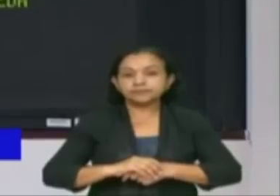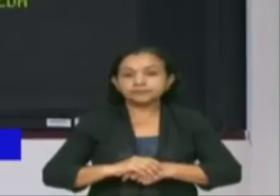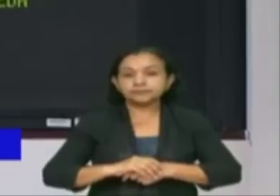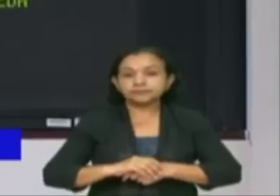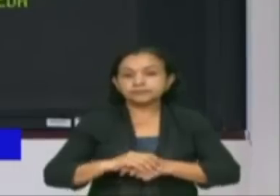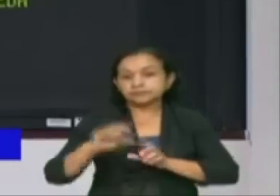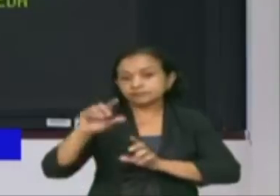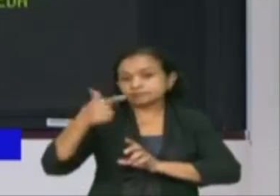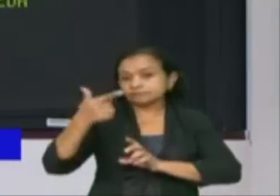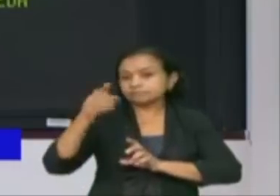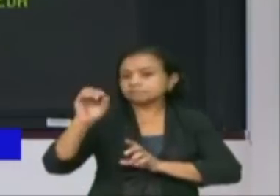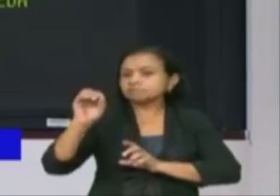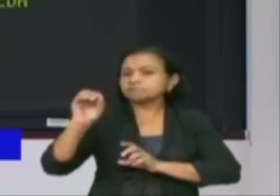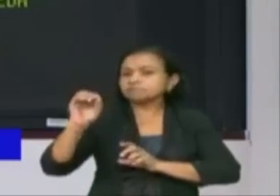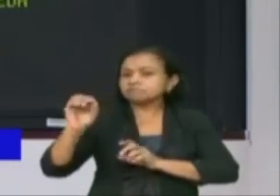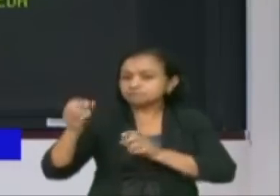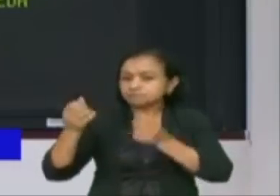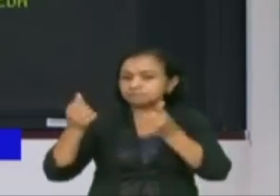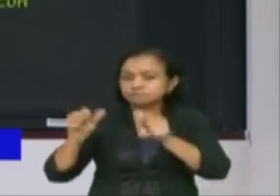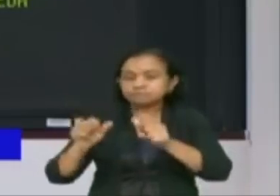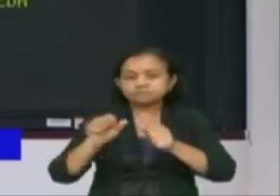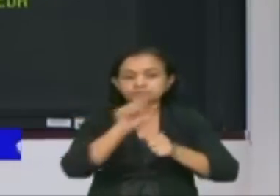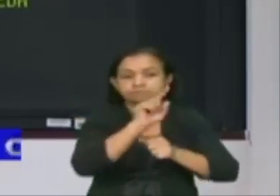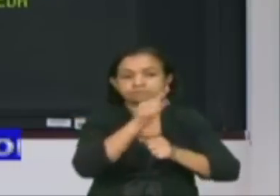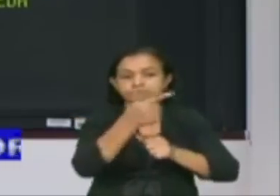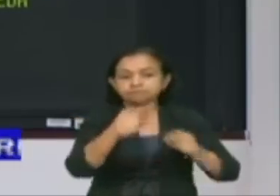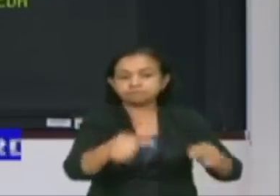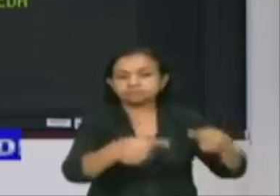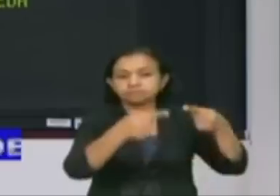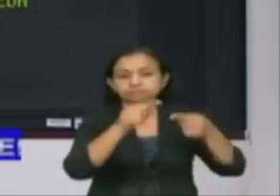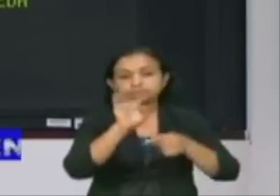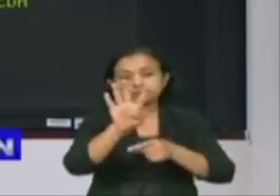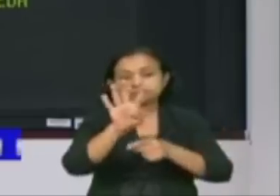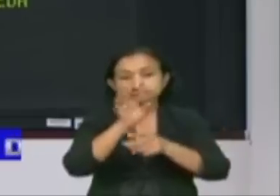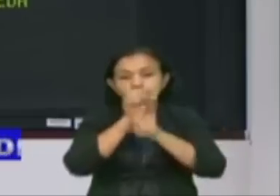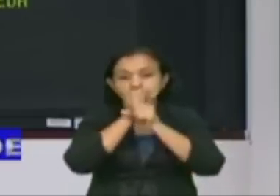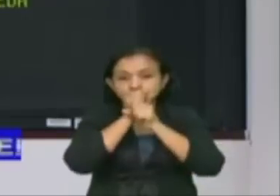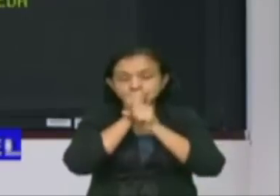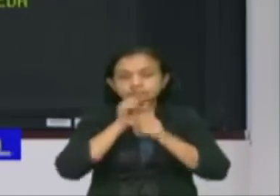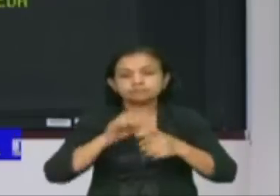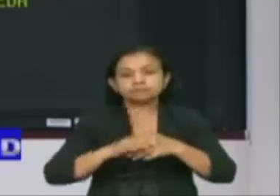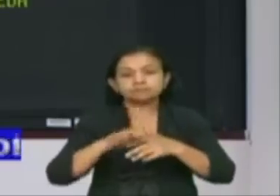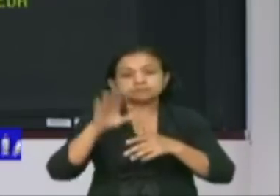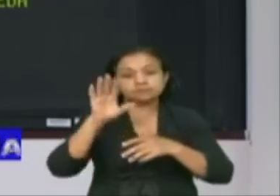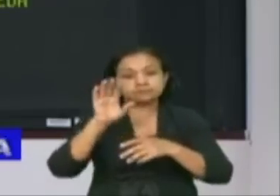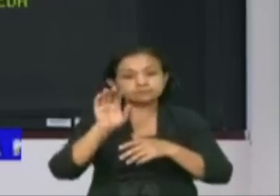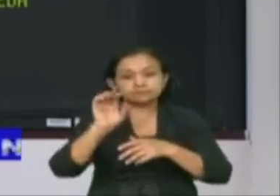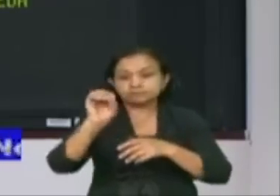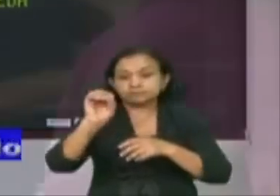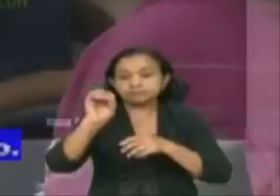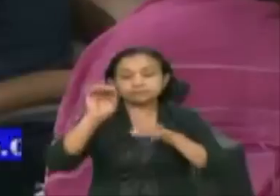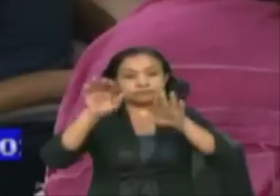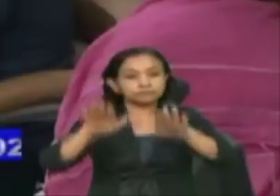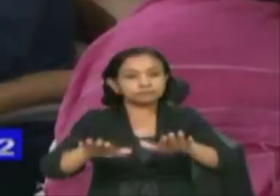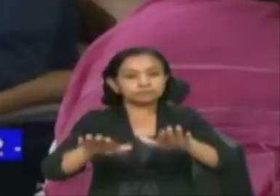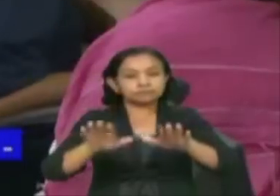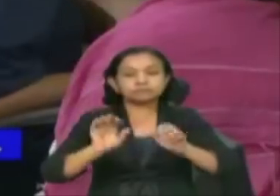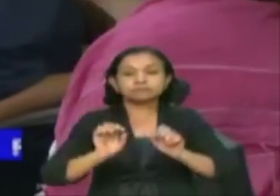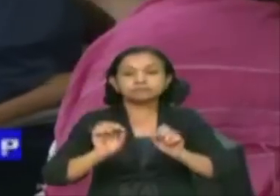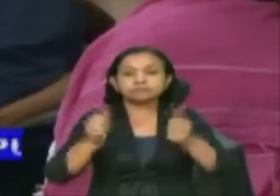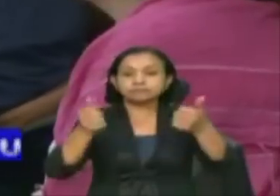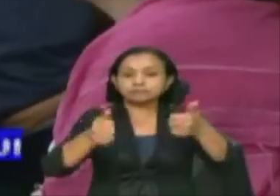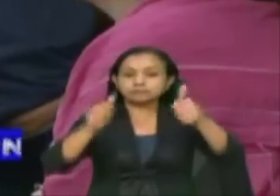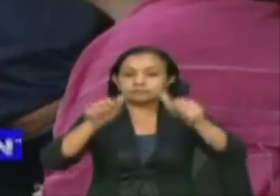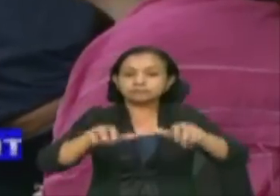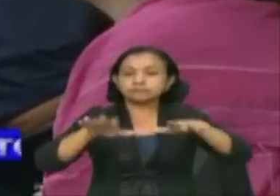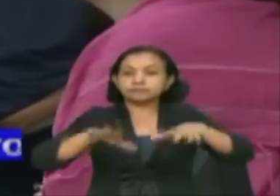70 votos a favor, 17 votos en contra, 4 abstenciones, 0 presentes. Se